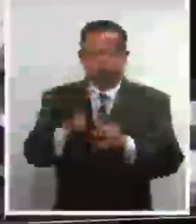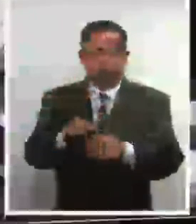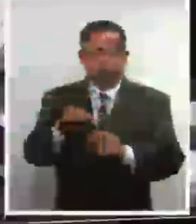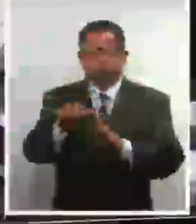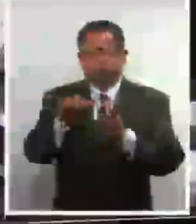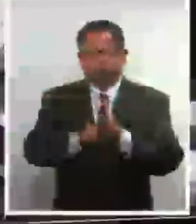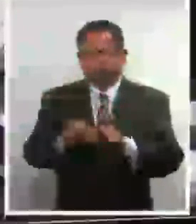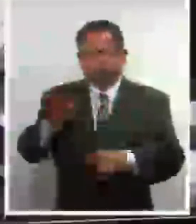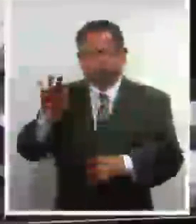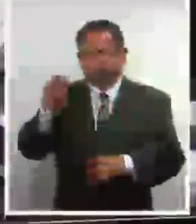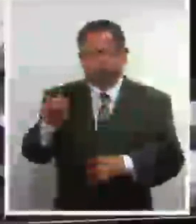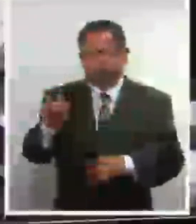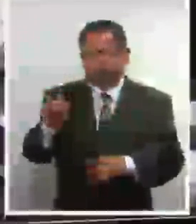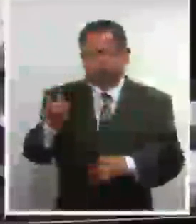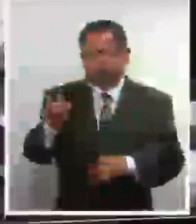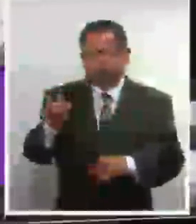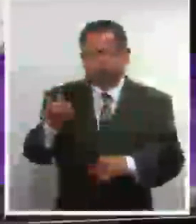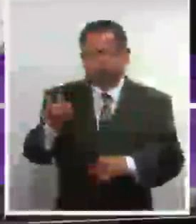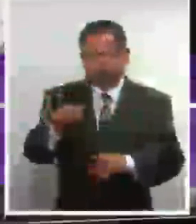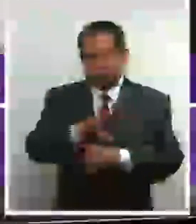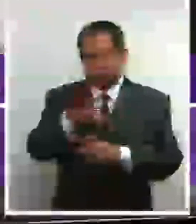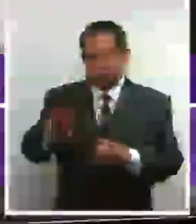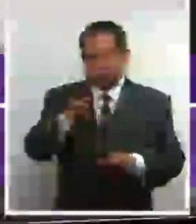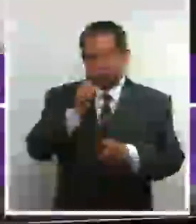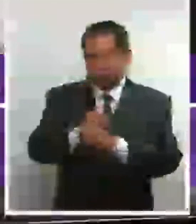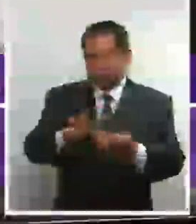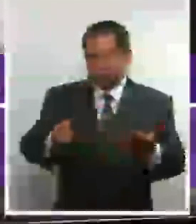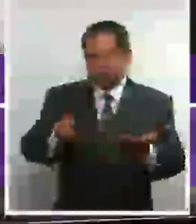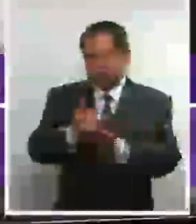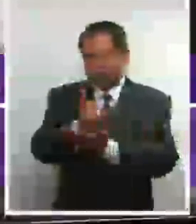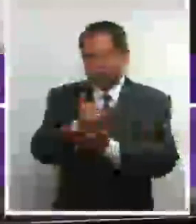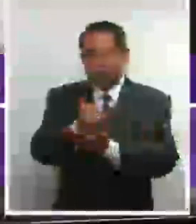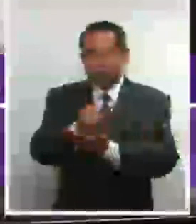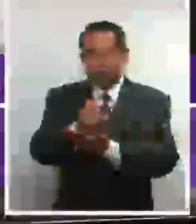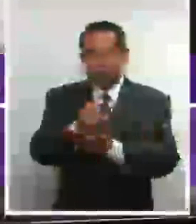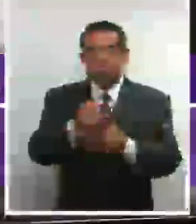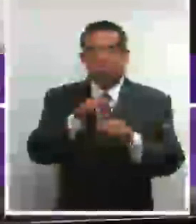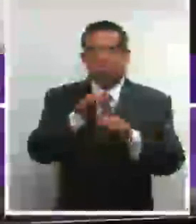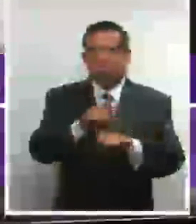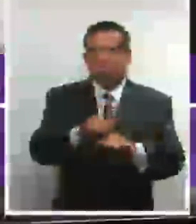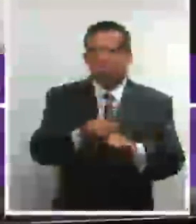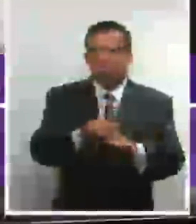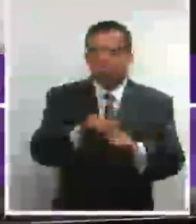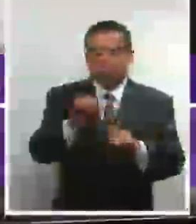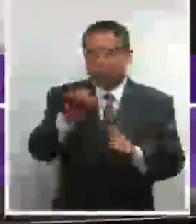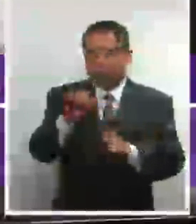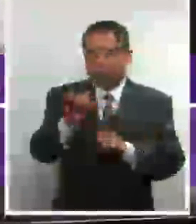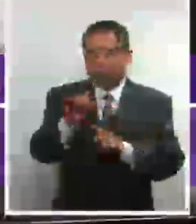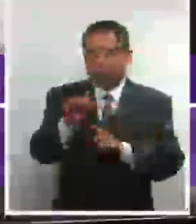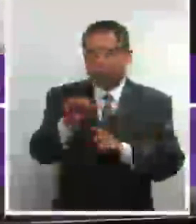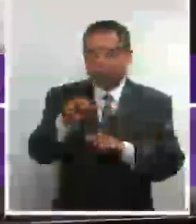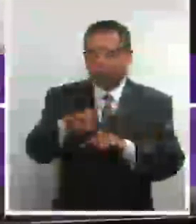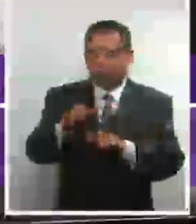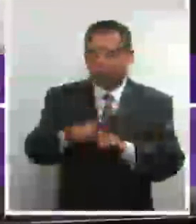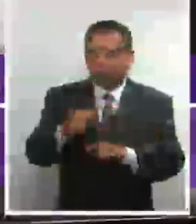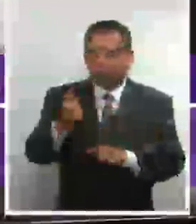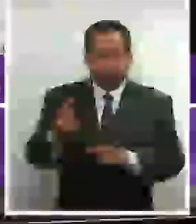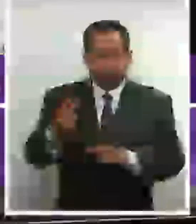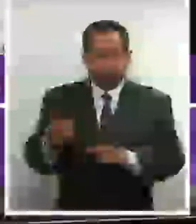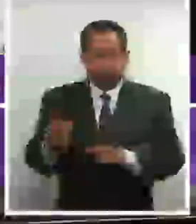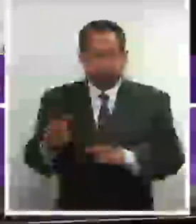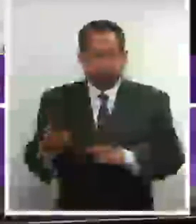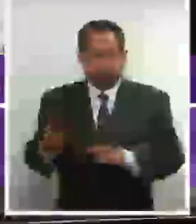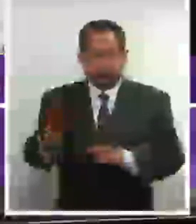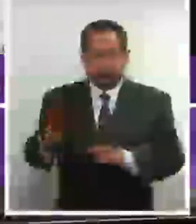el artículo 49 en términos del dictamen en lo referente al apartado A, numerales